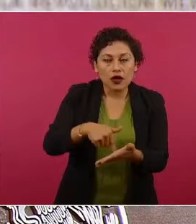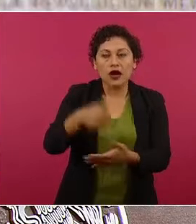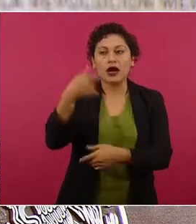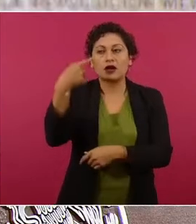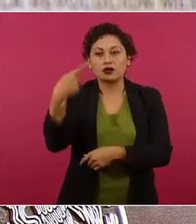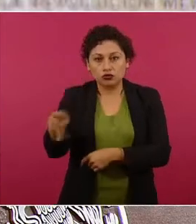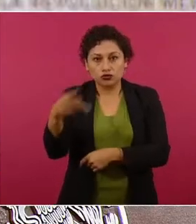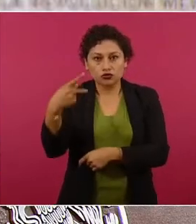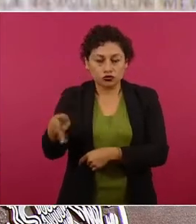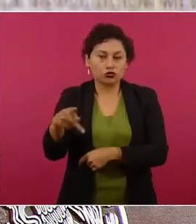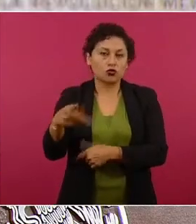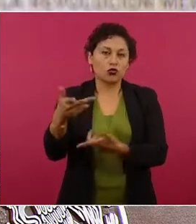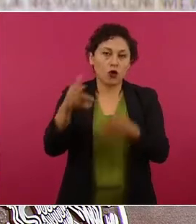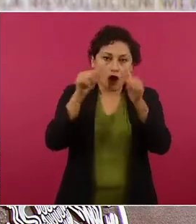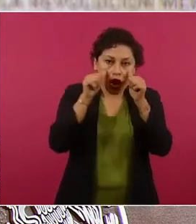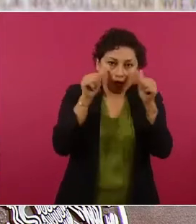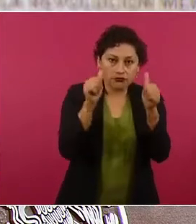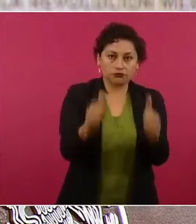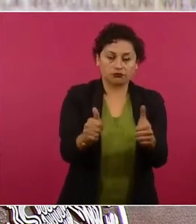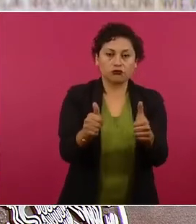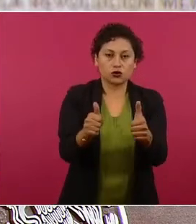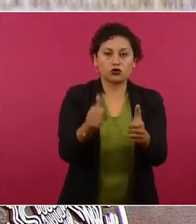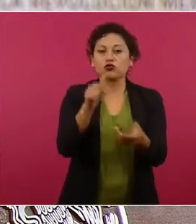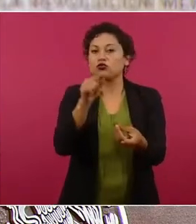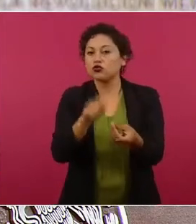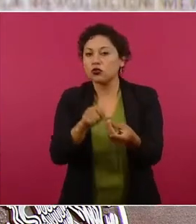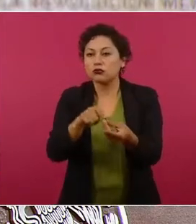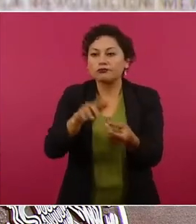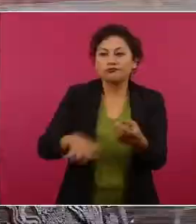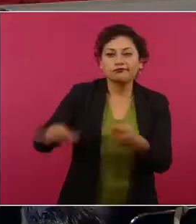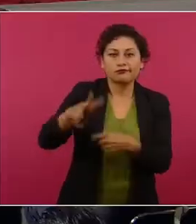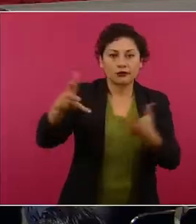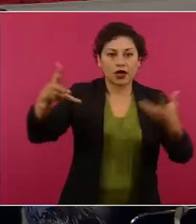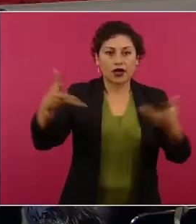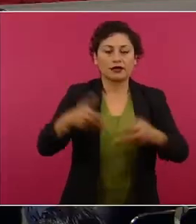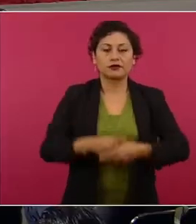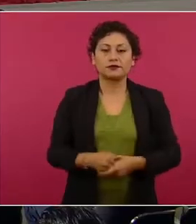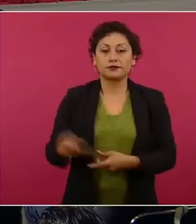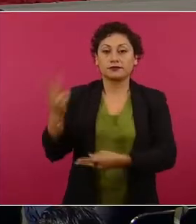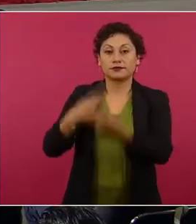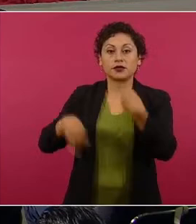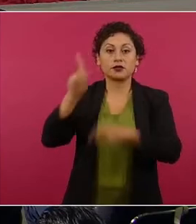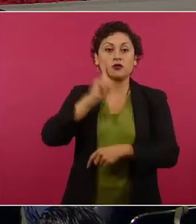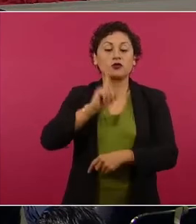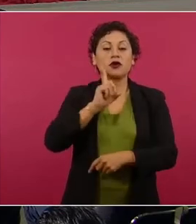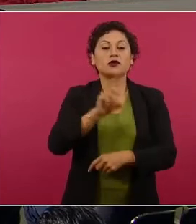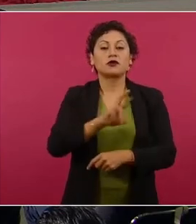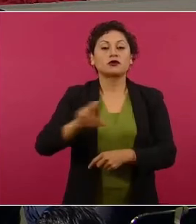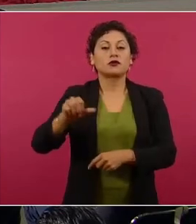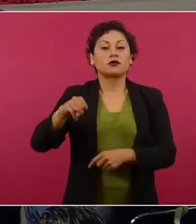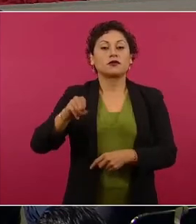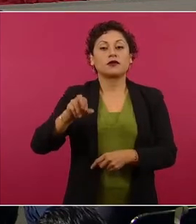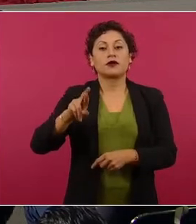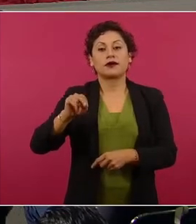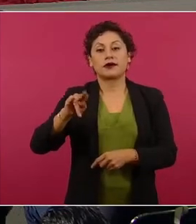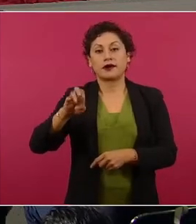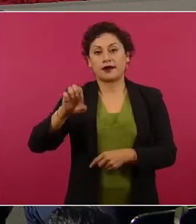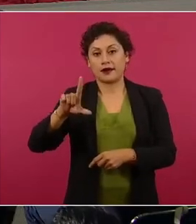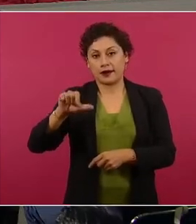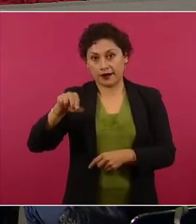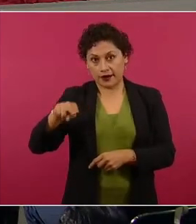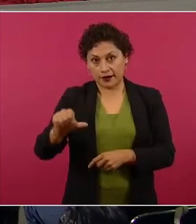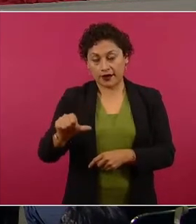bajo riesgo. Hoy nos acompaña la doctora María Elena Álvarez Bulla, quien nos presentará